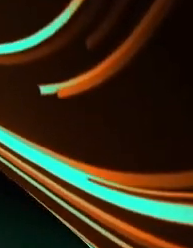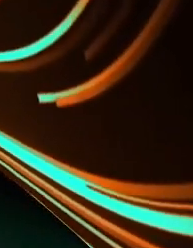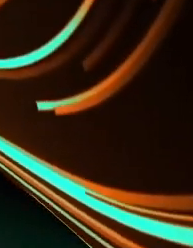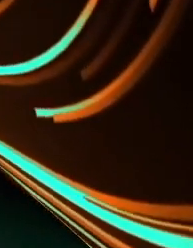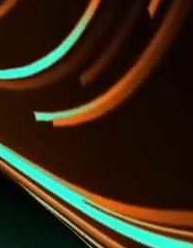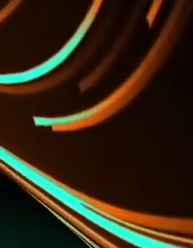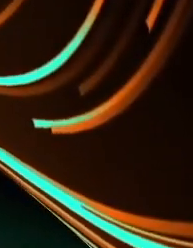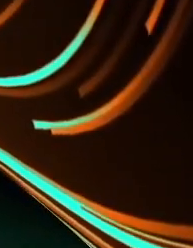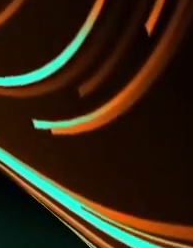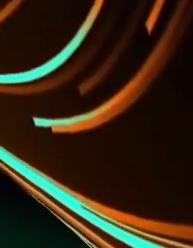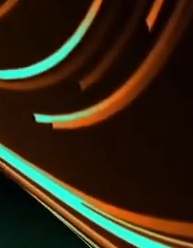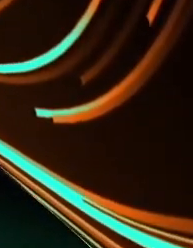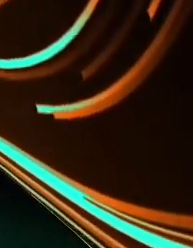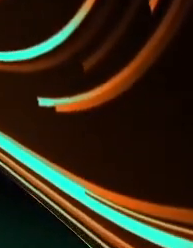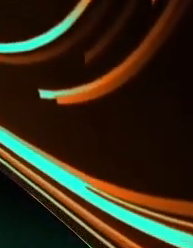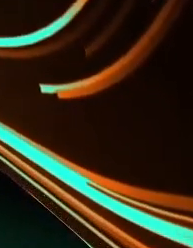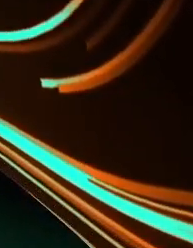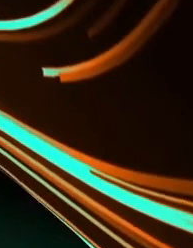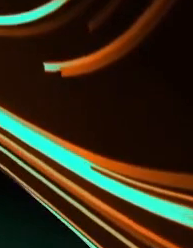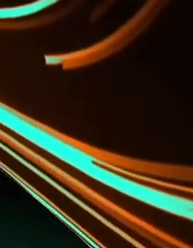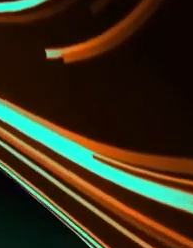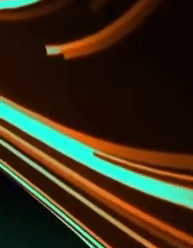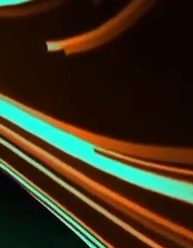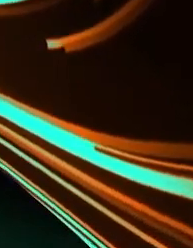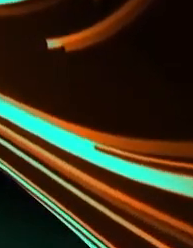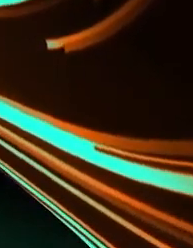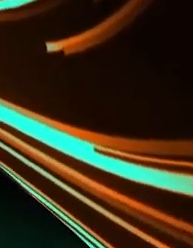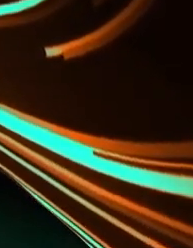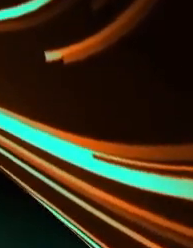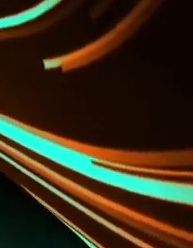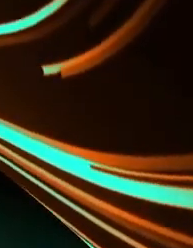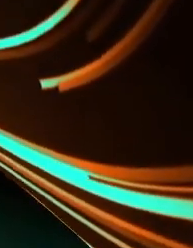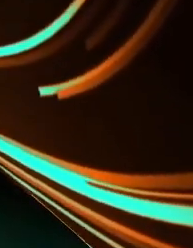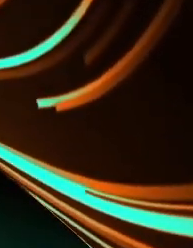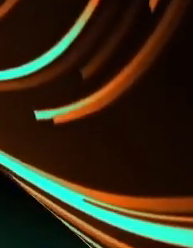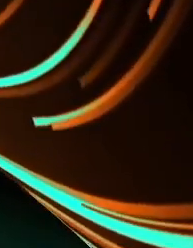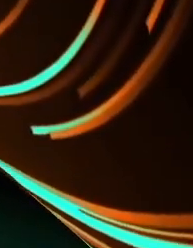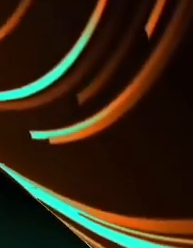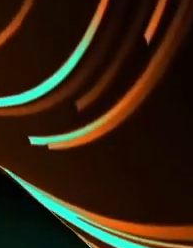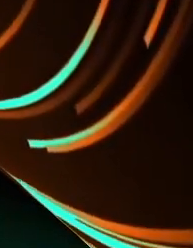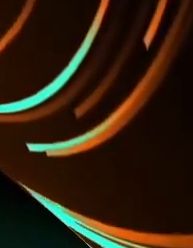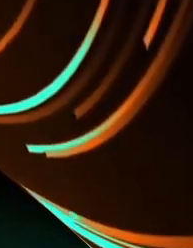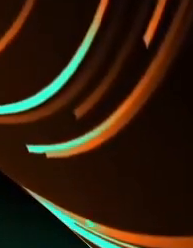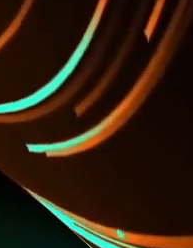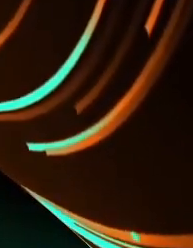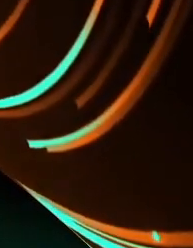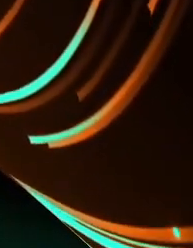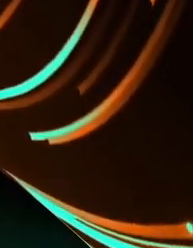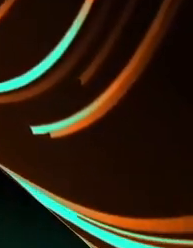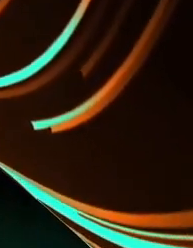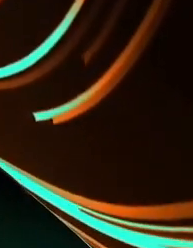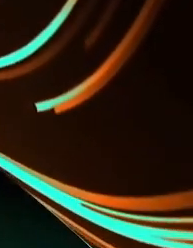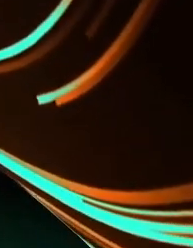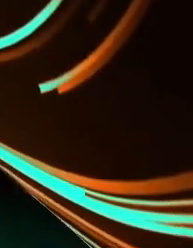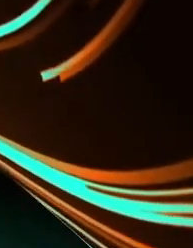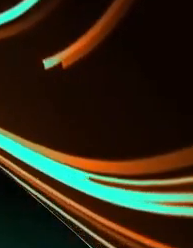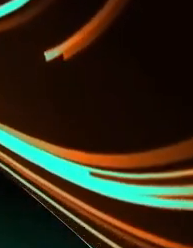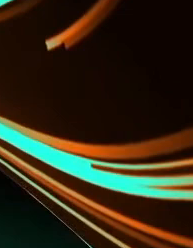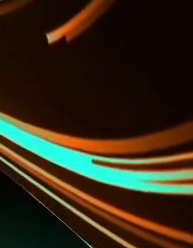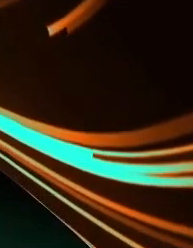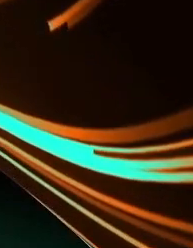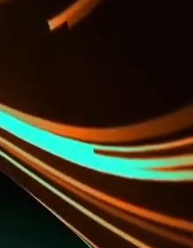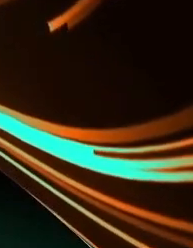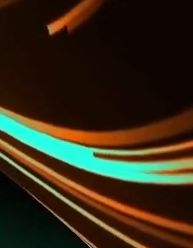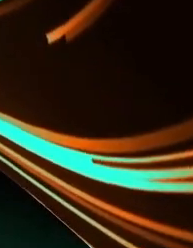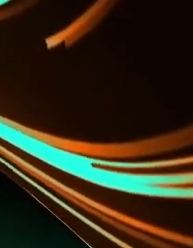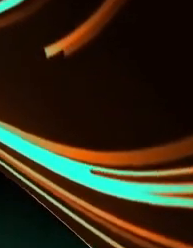gobierno, que el MOP pueda desarrollar proyectos de desalación. El desafío va a estar entre muchos desafíos en el costo. Esto hoy día piensen que